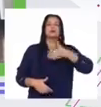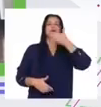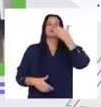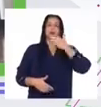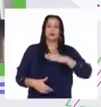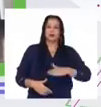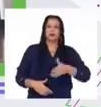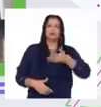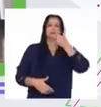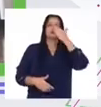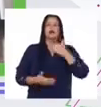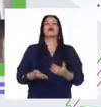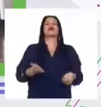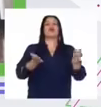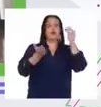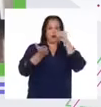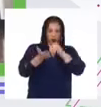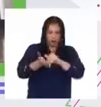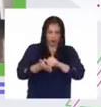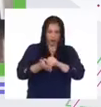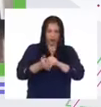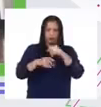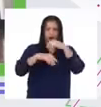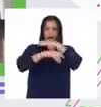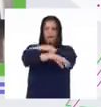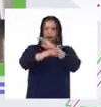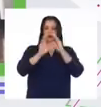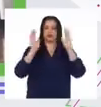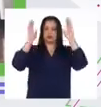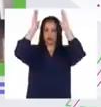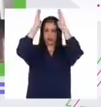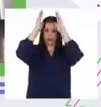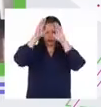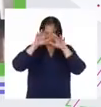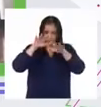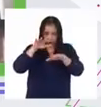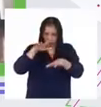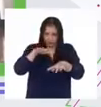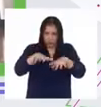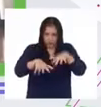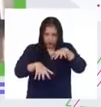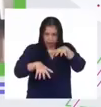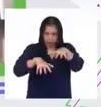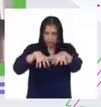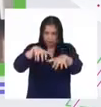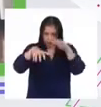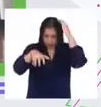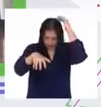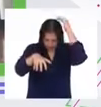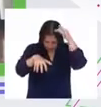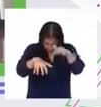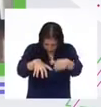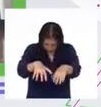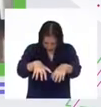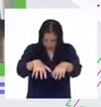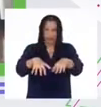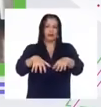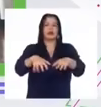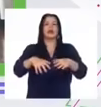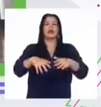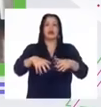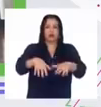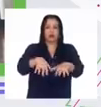repetirlo una vez más. Levantan los brazos y caminan las manos hacia adelante.